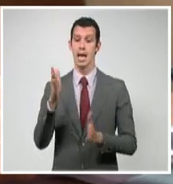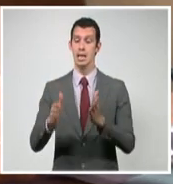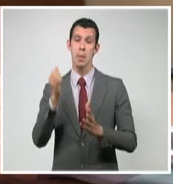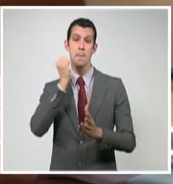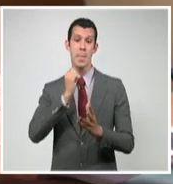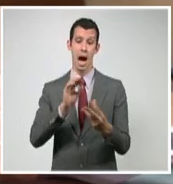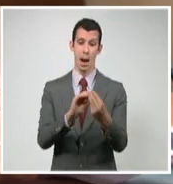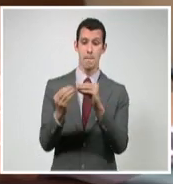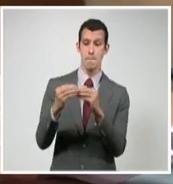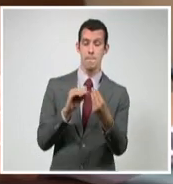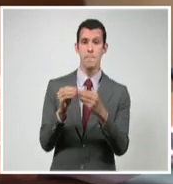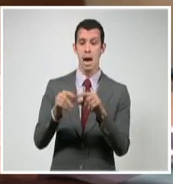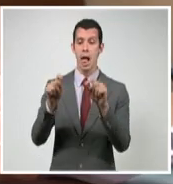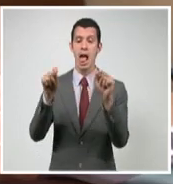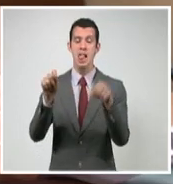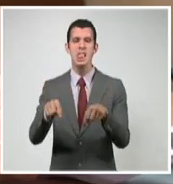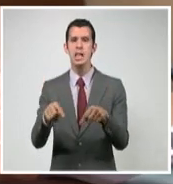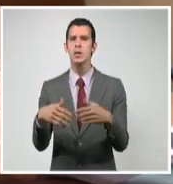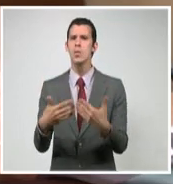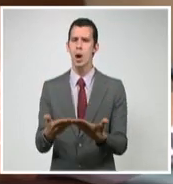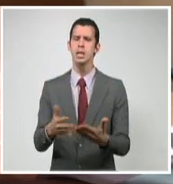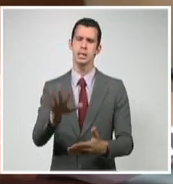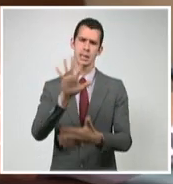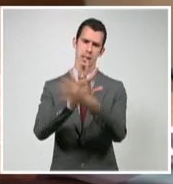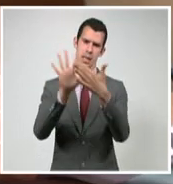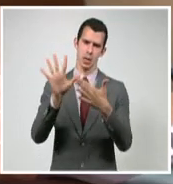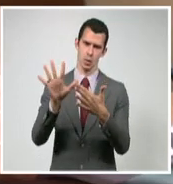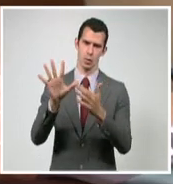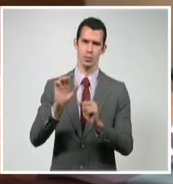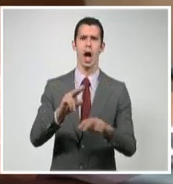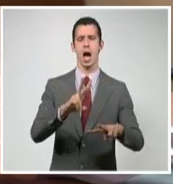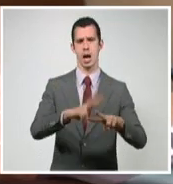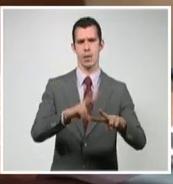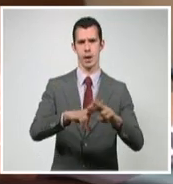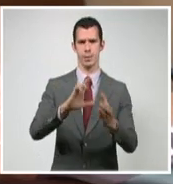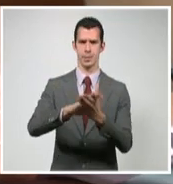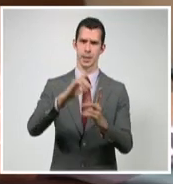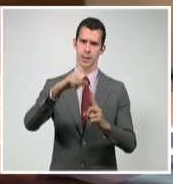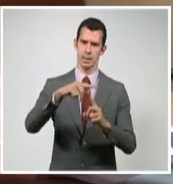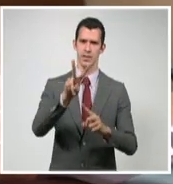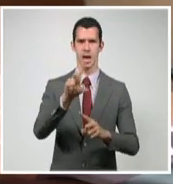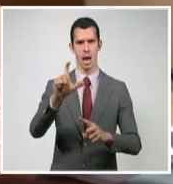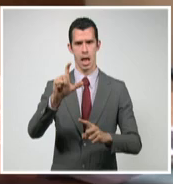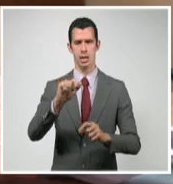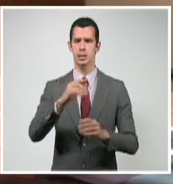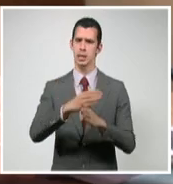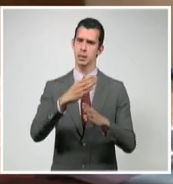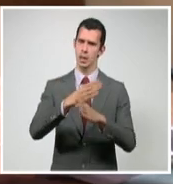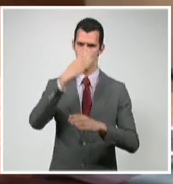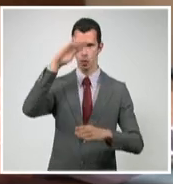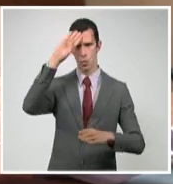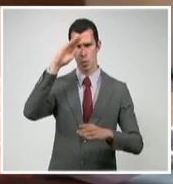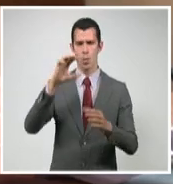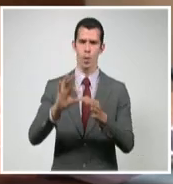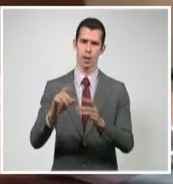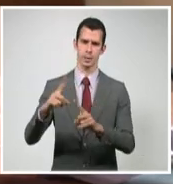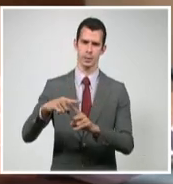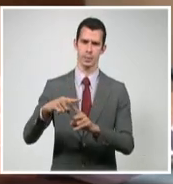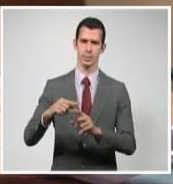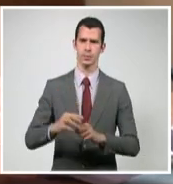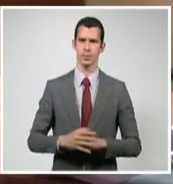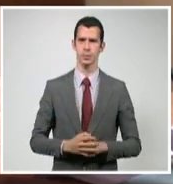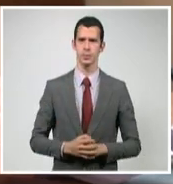de transmisión autóctona limitada 5 la habana matanzas villa clara santiago de cuba y guantánamo